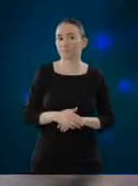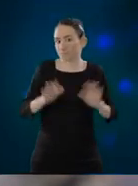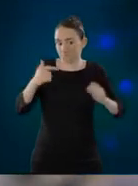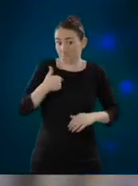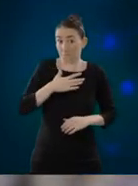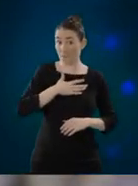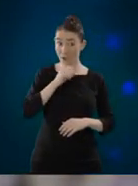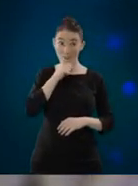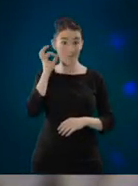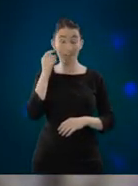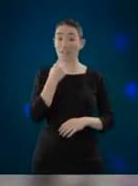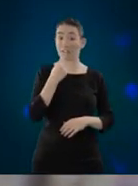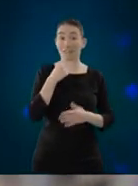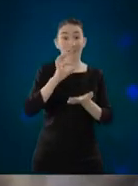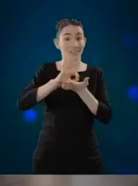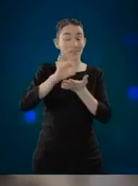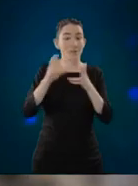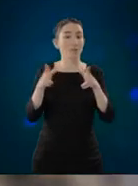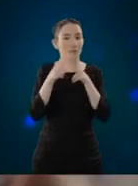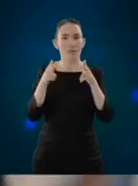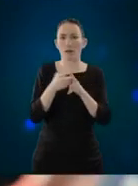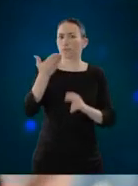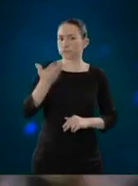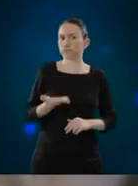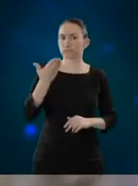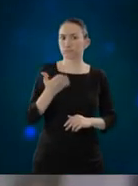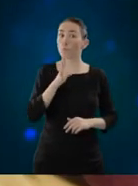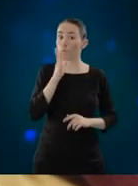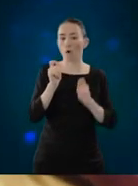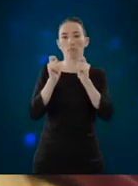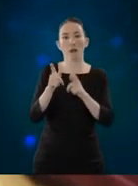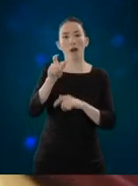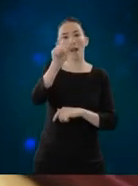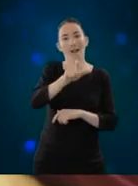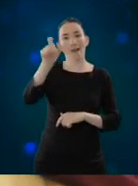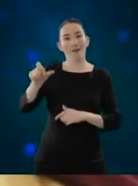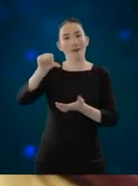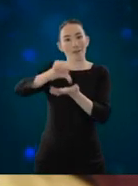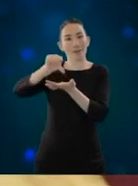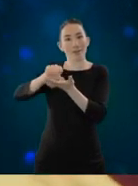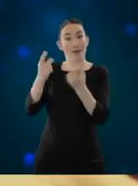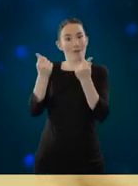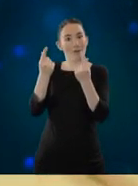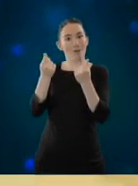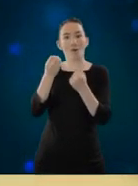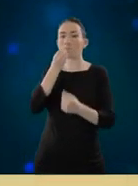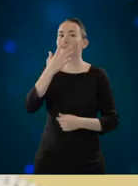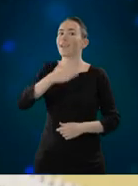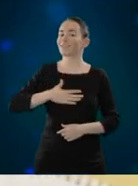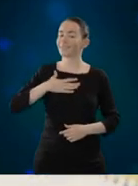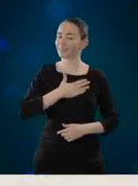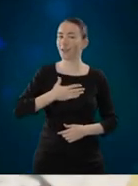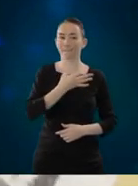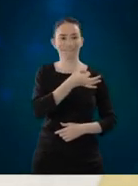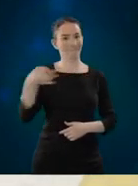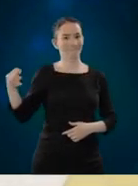sociales son muy importantes para garantizar el bienestar en Logroño, la ciudad en la que vivimos. Os voy a contar parte